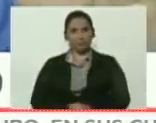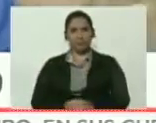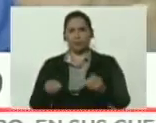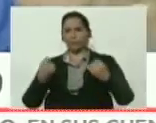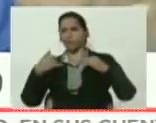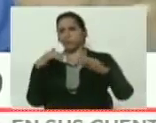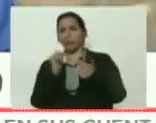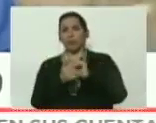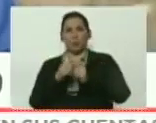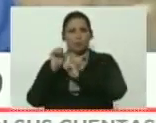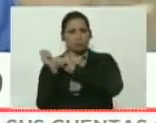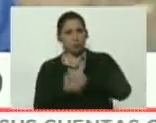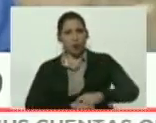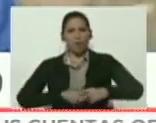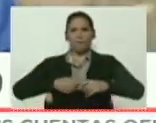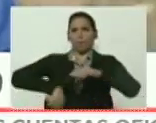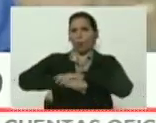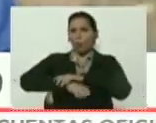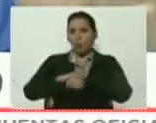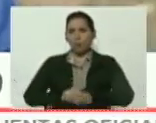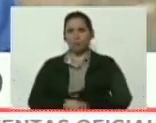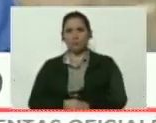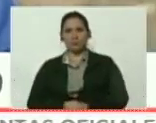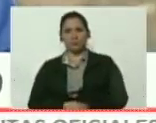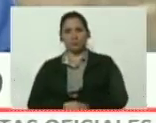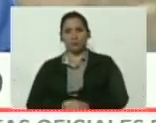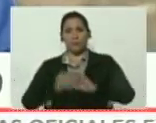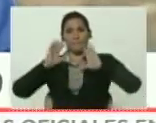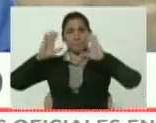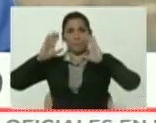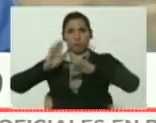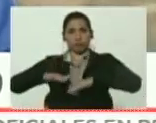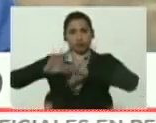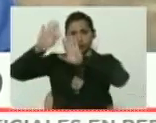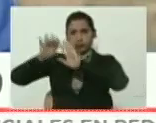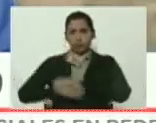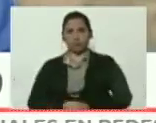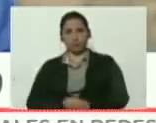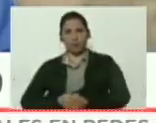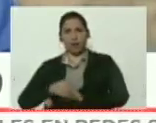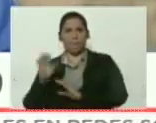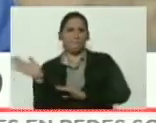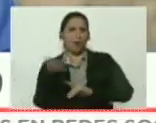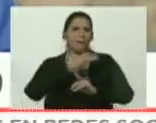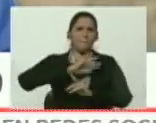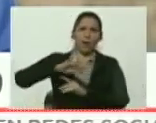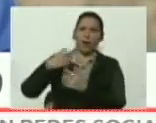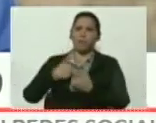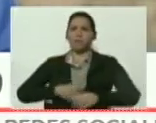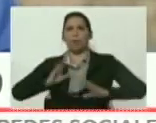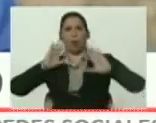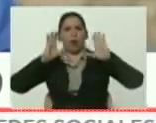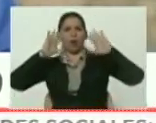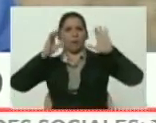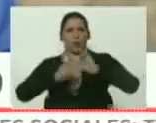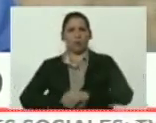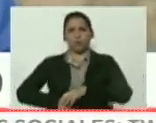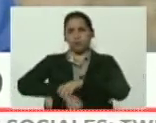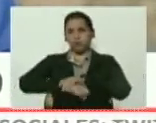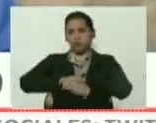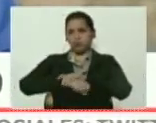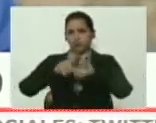mucho deporte, béisbol, fútbol, básquet, pelotique goma, voleibol,